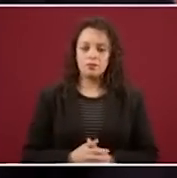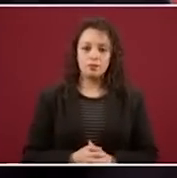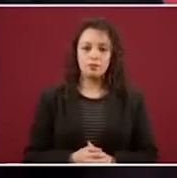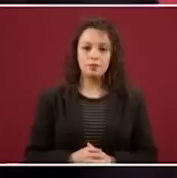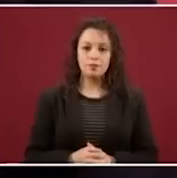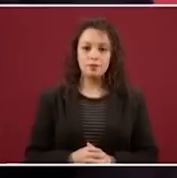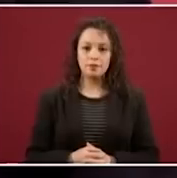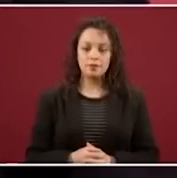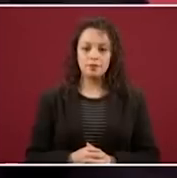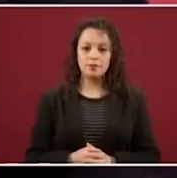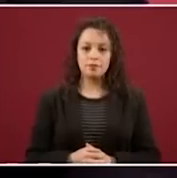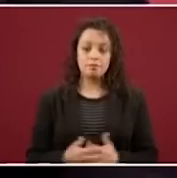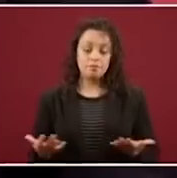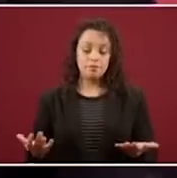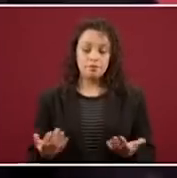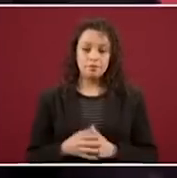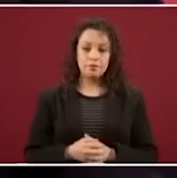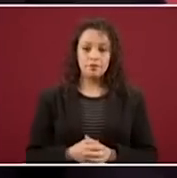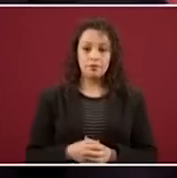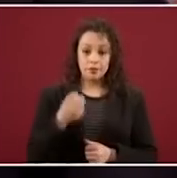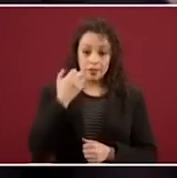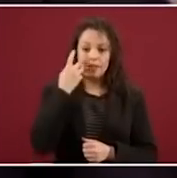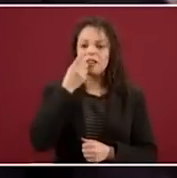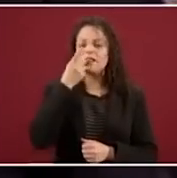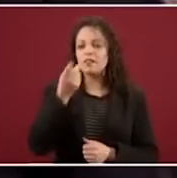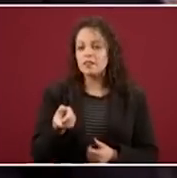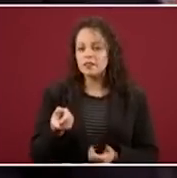podría alentar, no quiere decir que